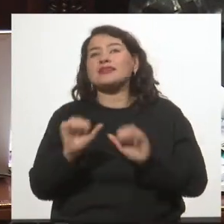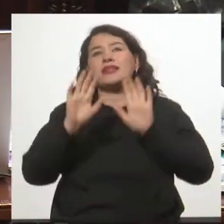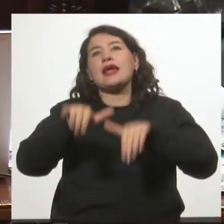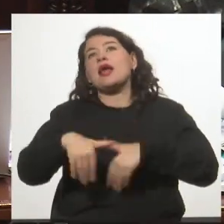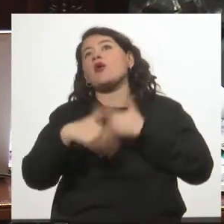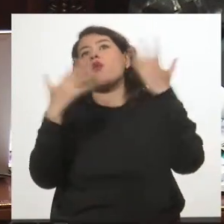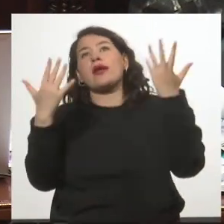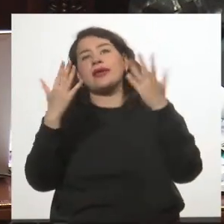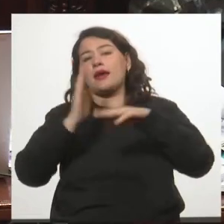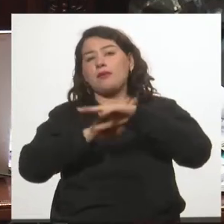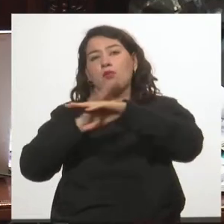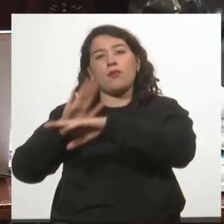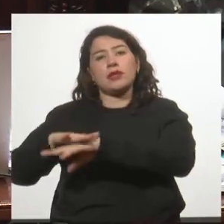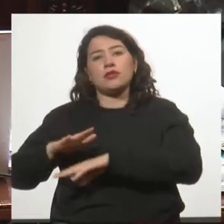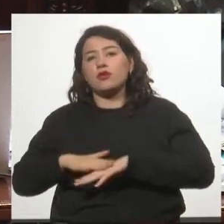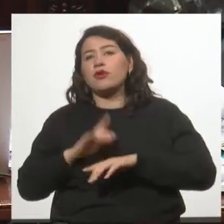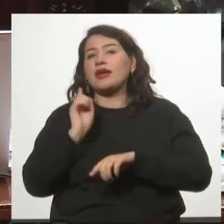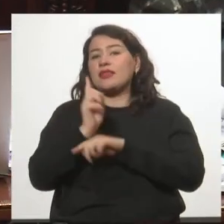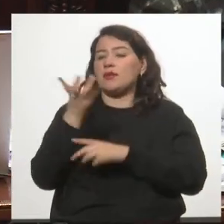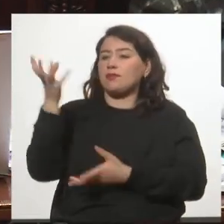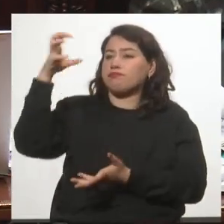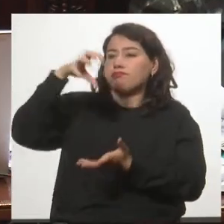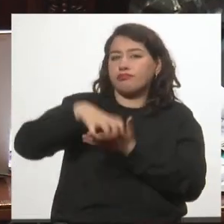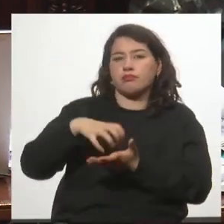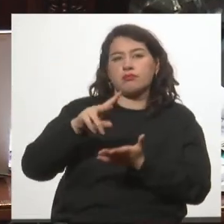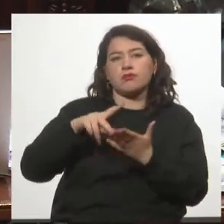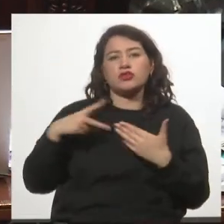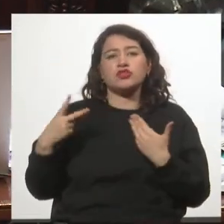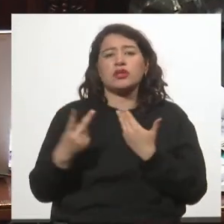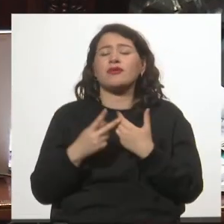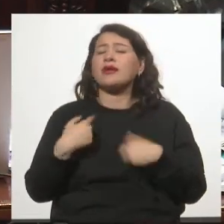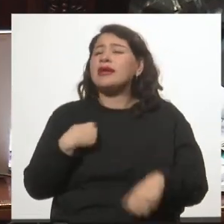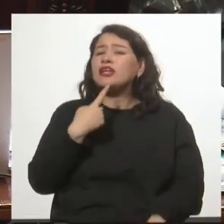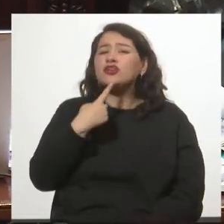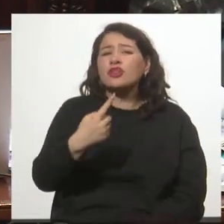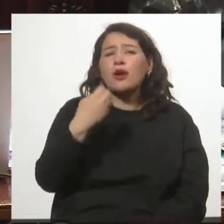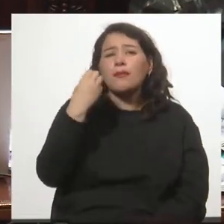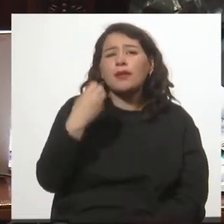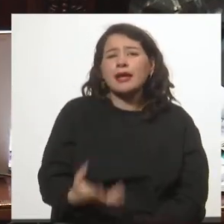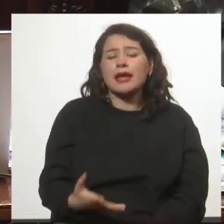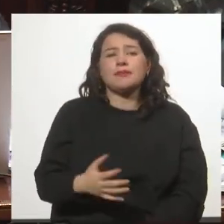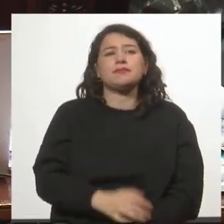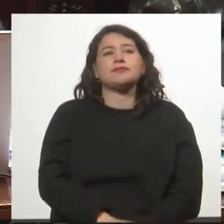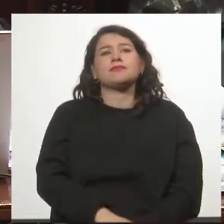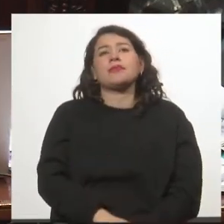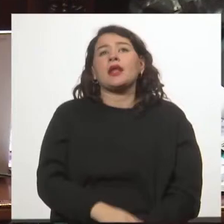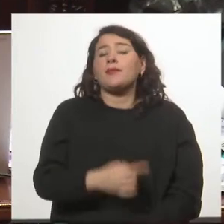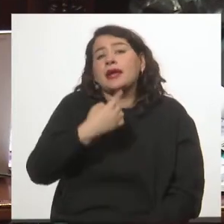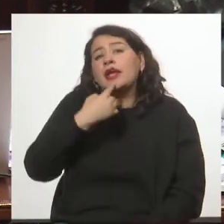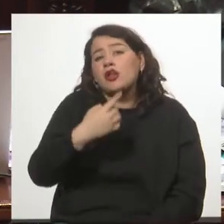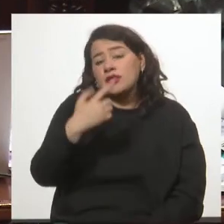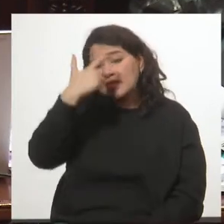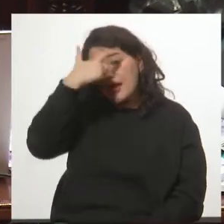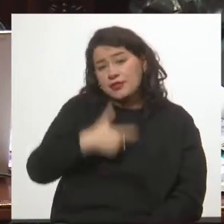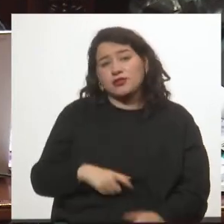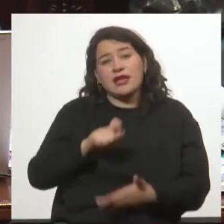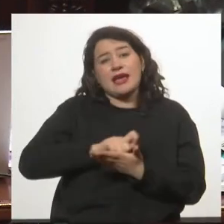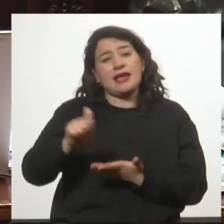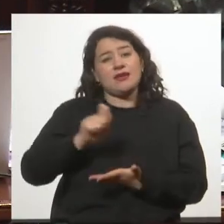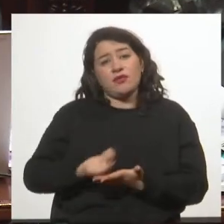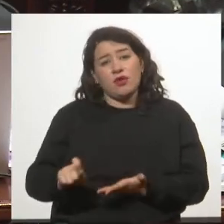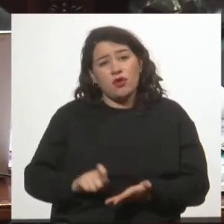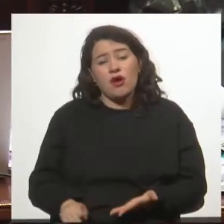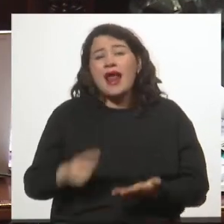oportunidades en que debe emprender este tipo de proyectos y lo digo porque éste lo dice la auditora este